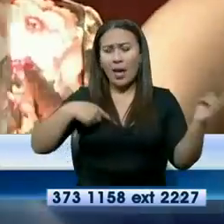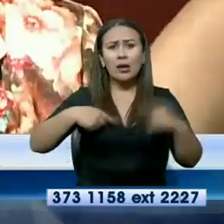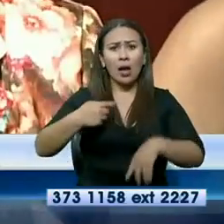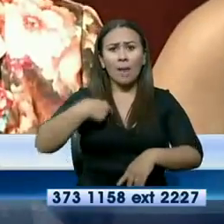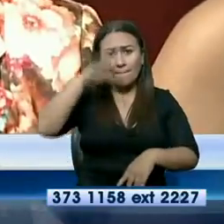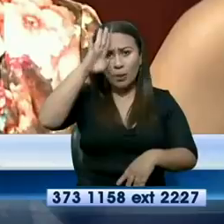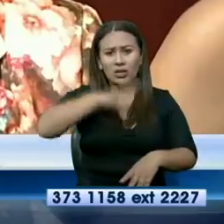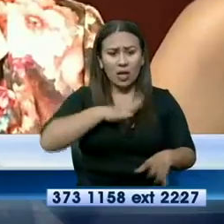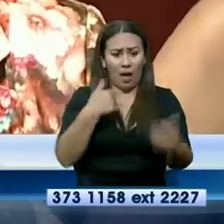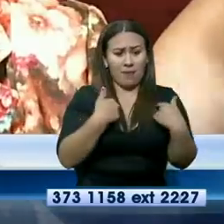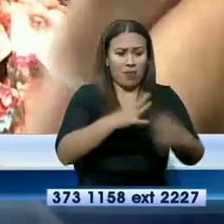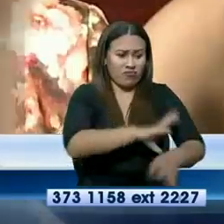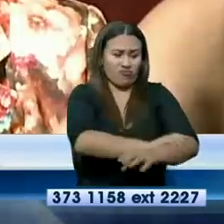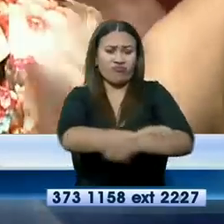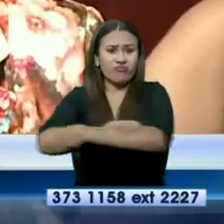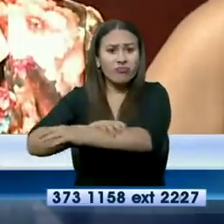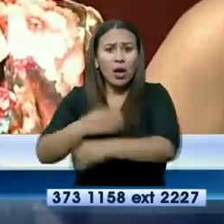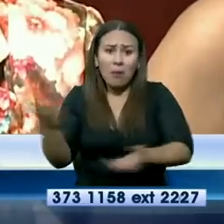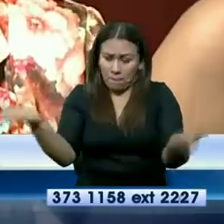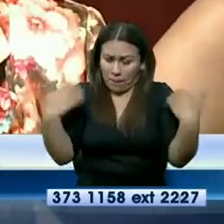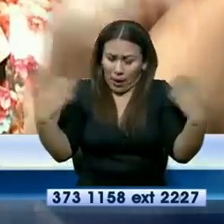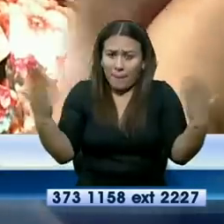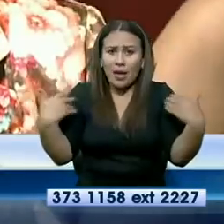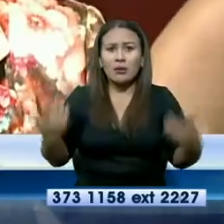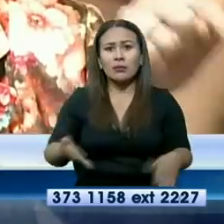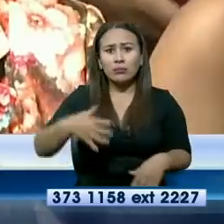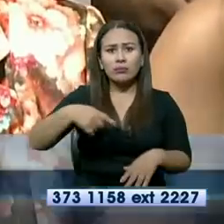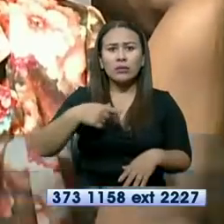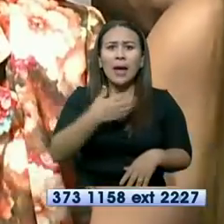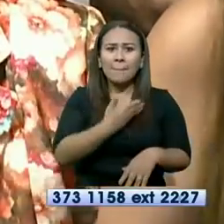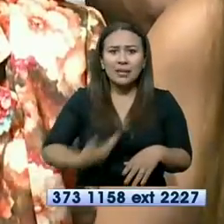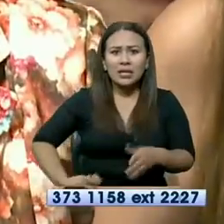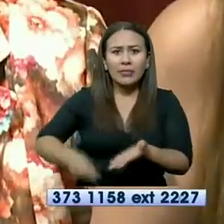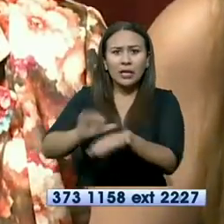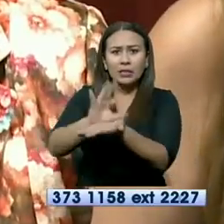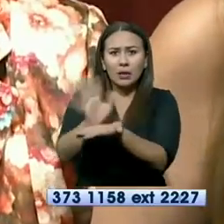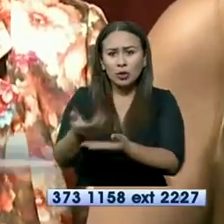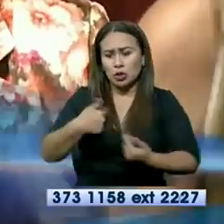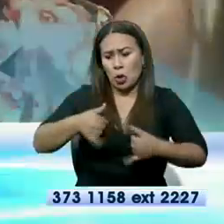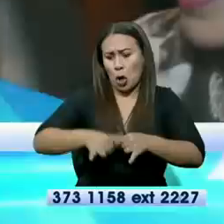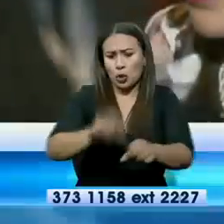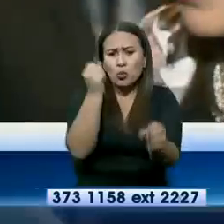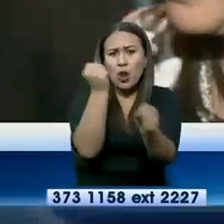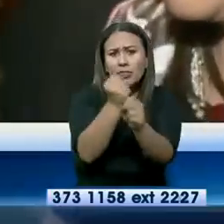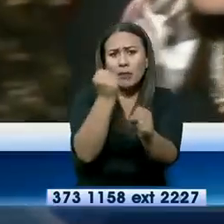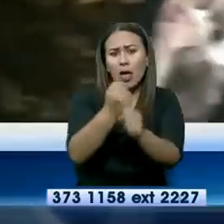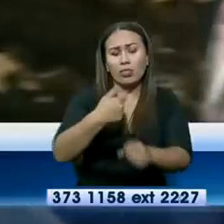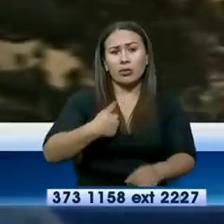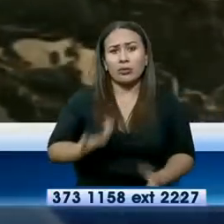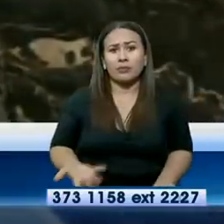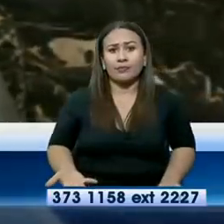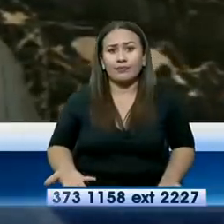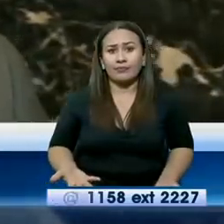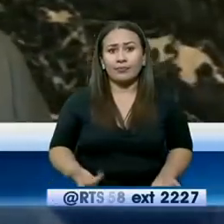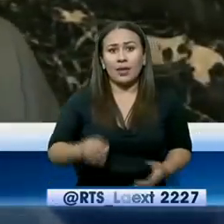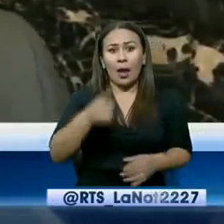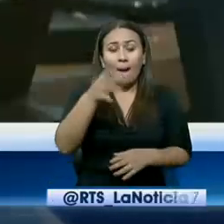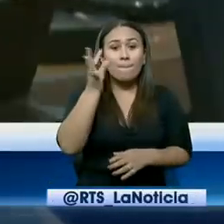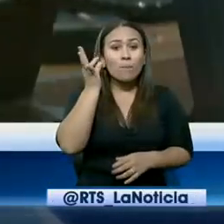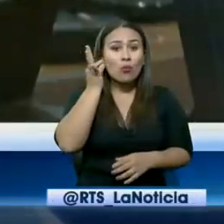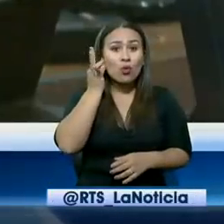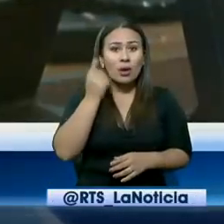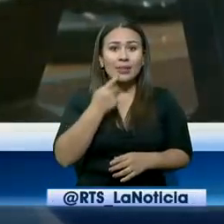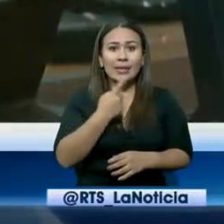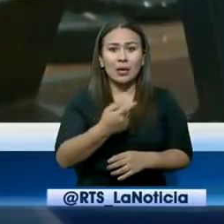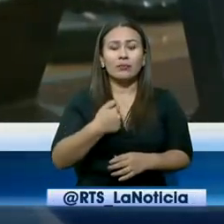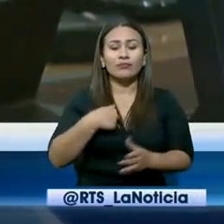sacarme de la Asamblea Nacional, que se arriesgue José Serrano, porque yo voy a seguir cumpliendo con mi labor legislativa. Cosa que rechaza Soledad Buendía, que dio